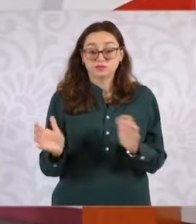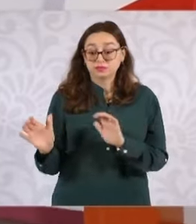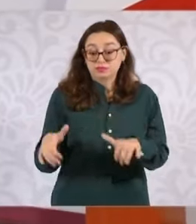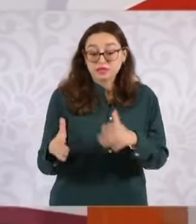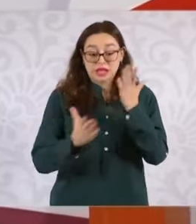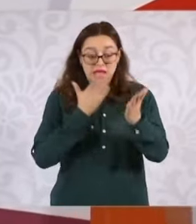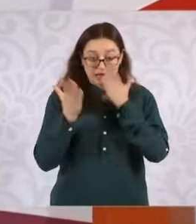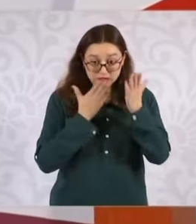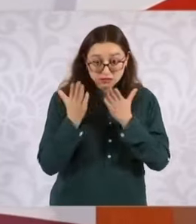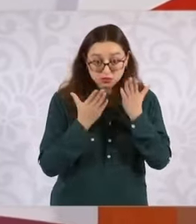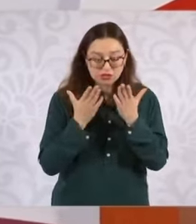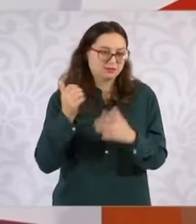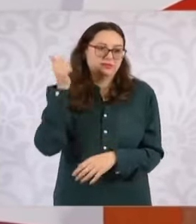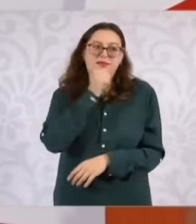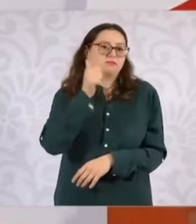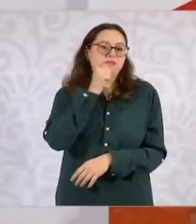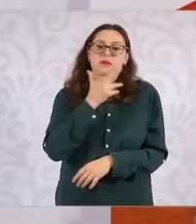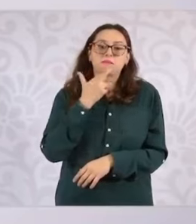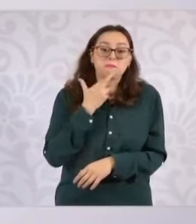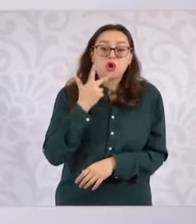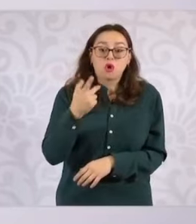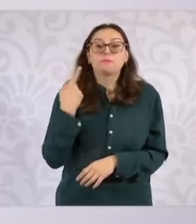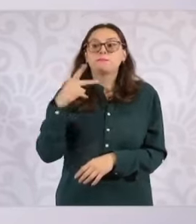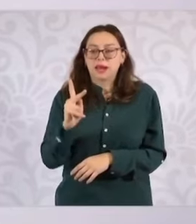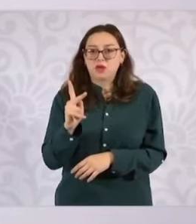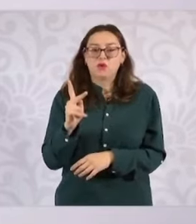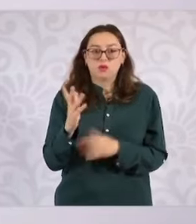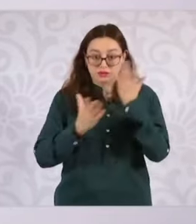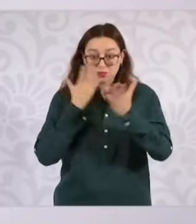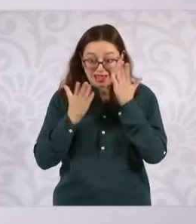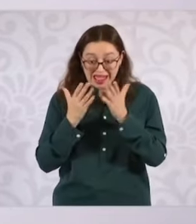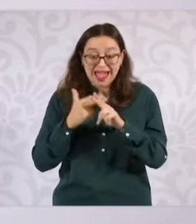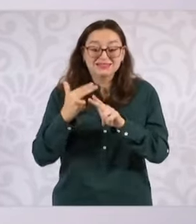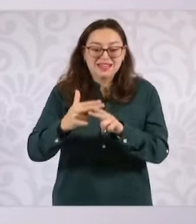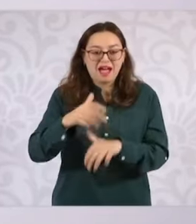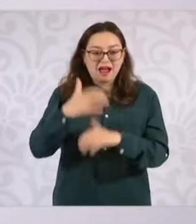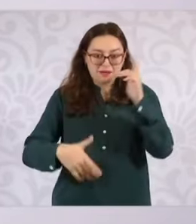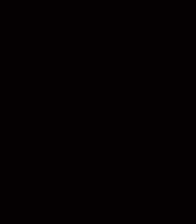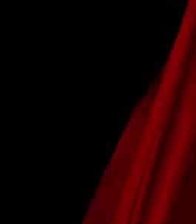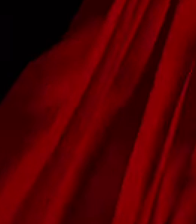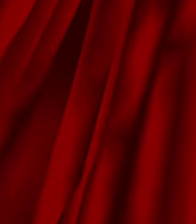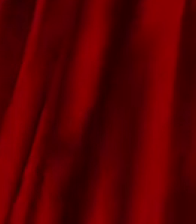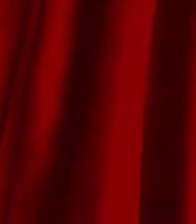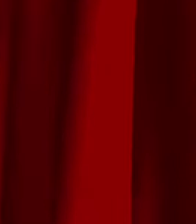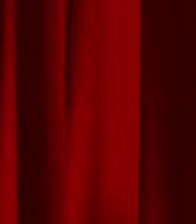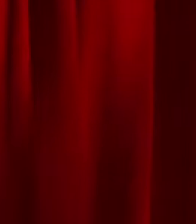joven en la escuela que en la calle, sino que también pues, puedan terminar sus estudios y graduarse.